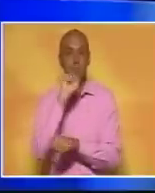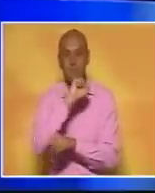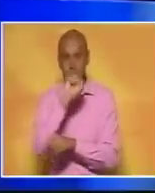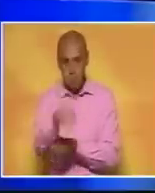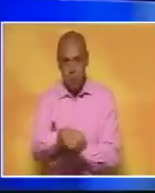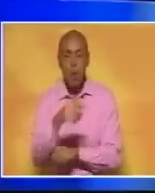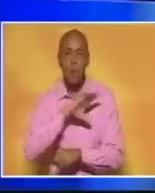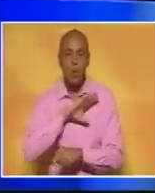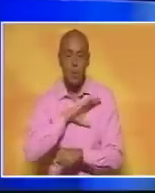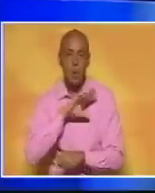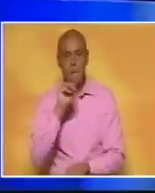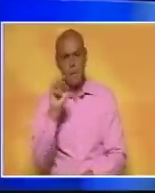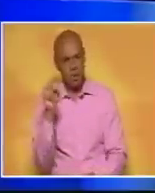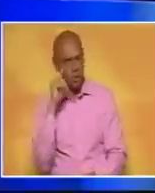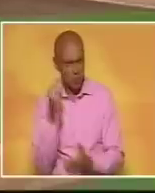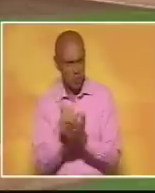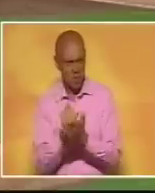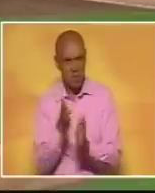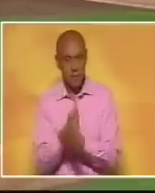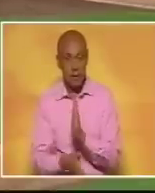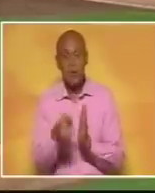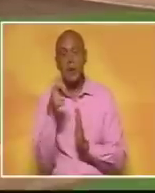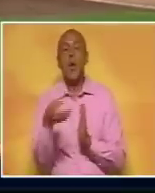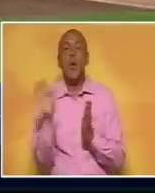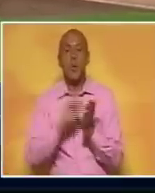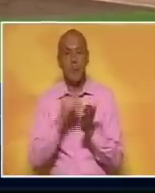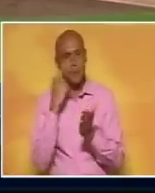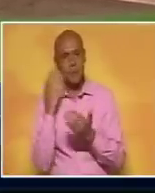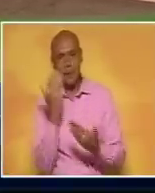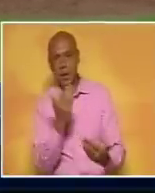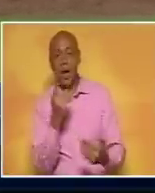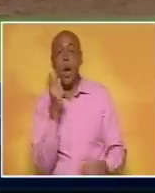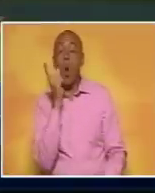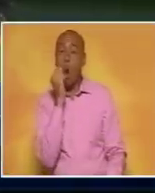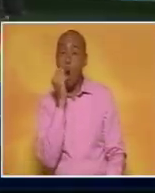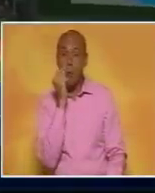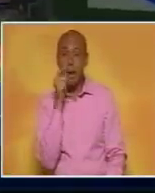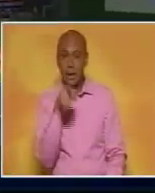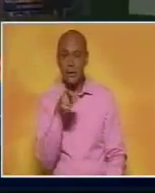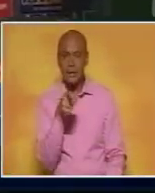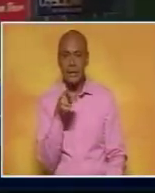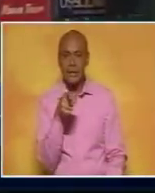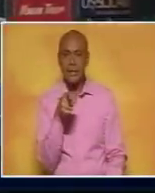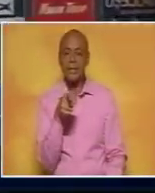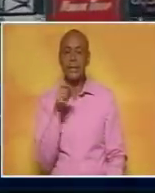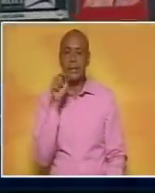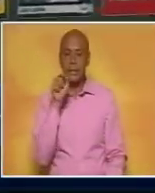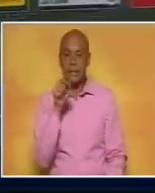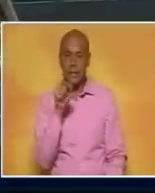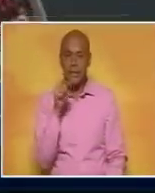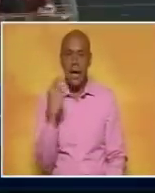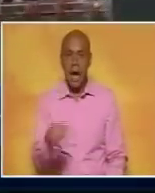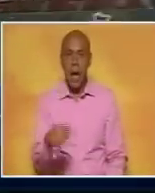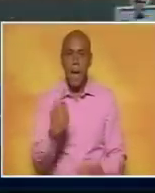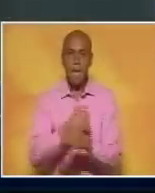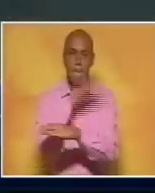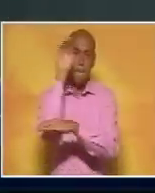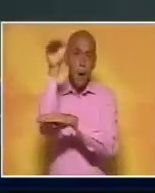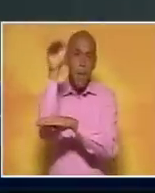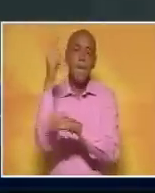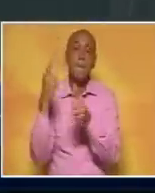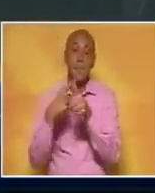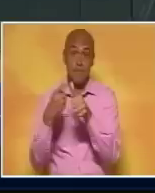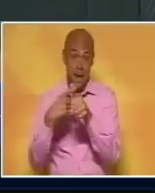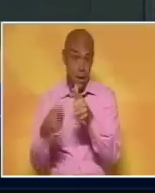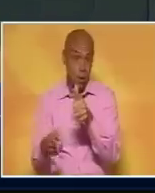en 3 juegos. Nos vamos al Target Field, segundo episodio, y Torres que conecta este tablazo solitario por la izquierda, el primero de la postemporada